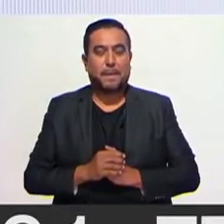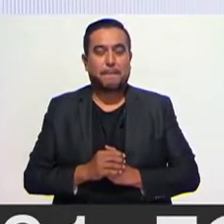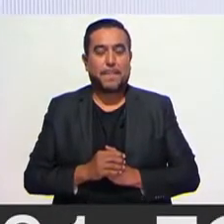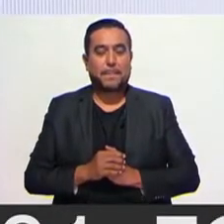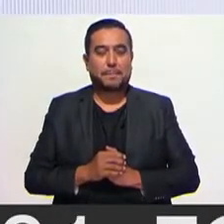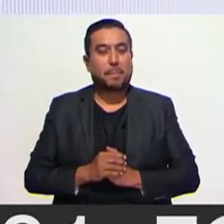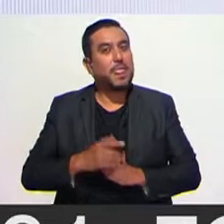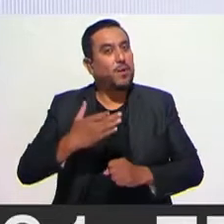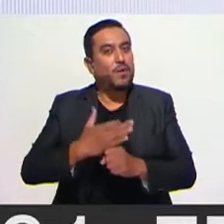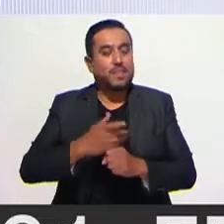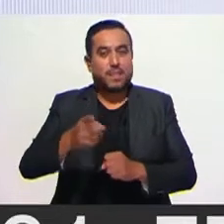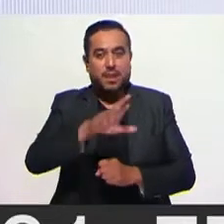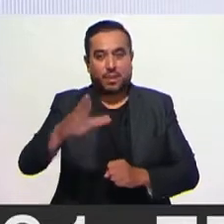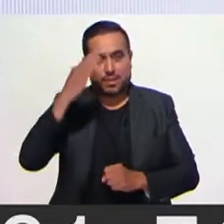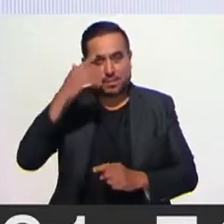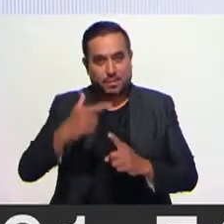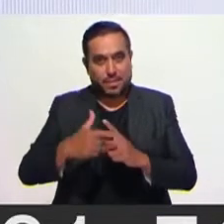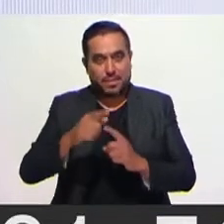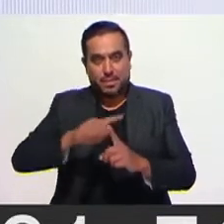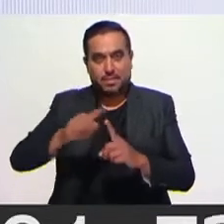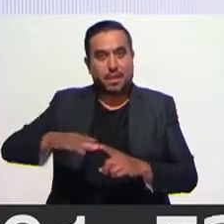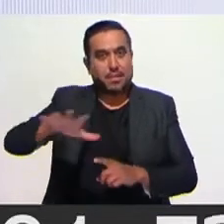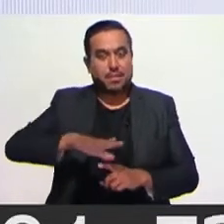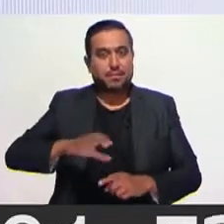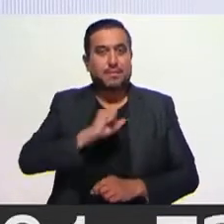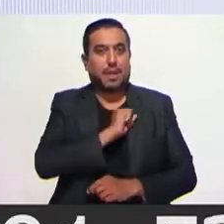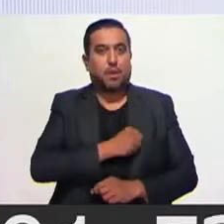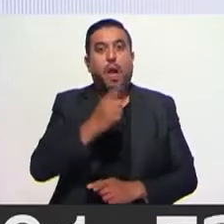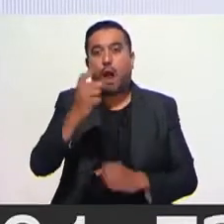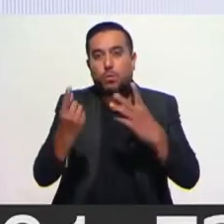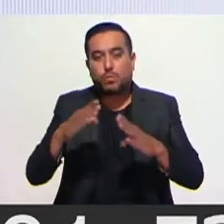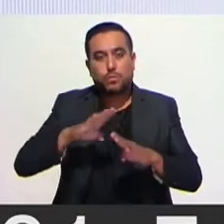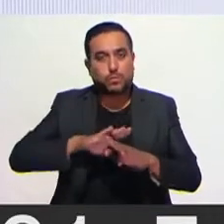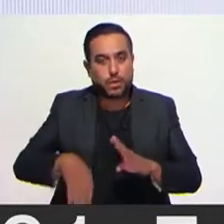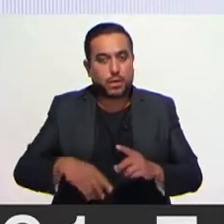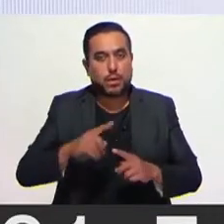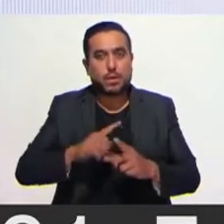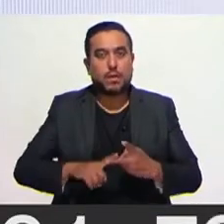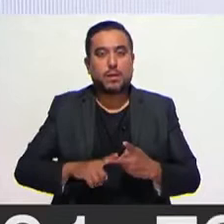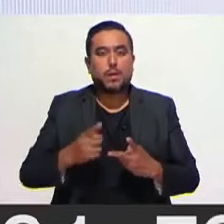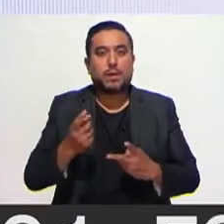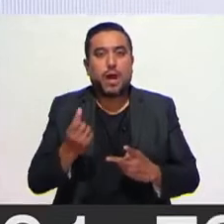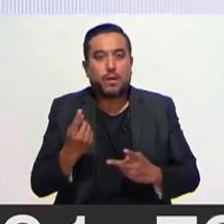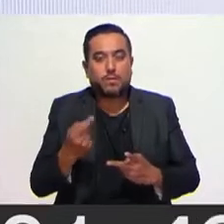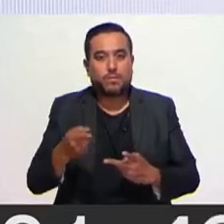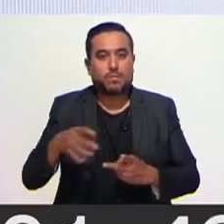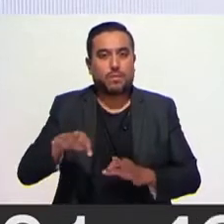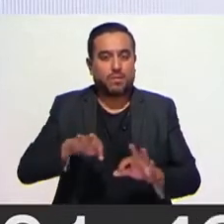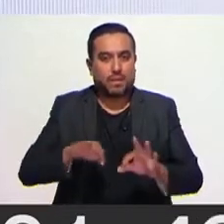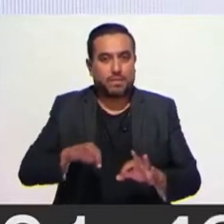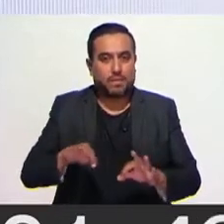reconocimiento a todos los profesionales de salud, los que han fallecido, a todos los que están día a día en el trabajo, sobre